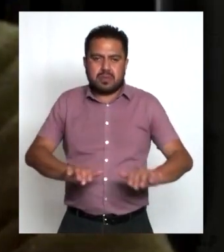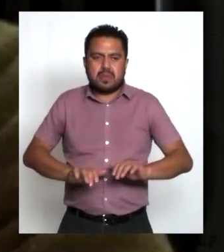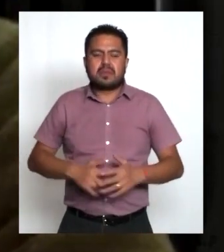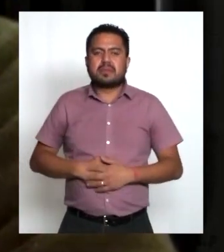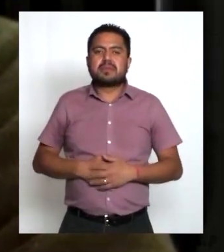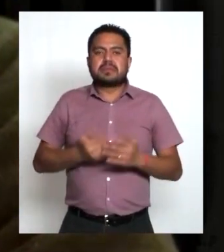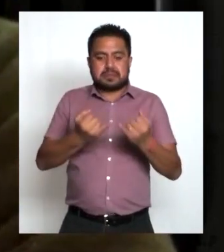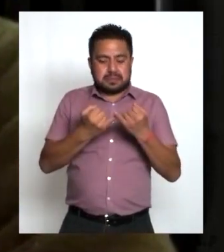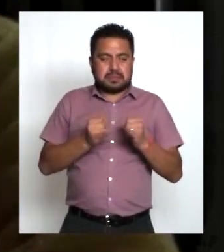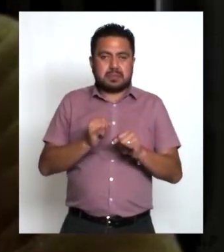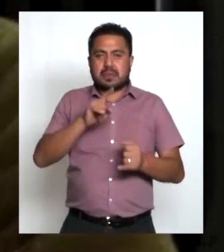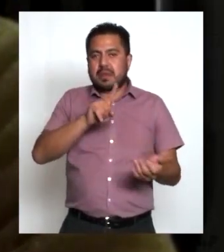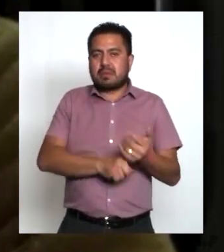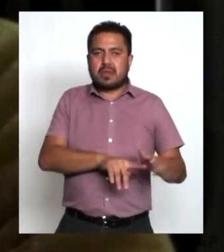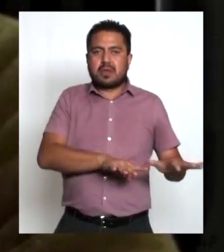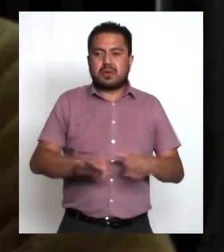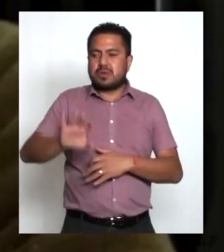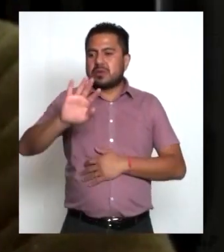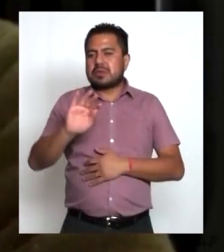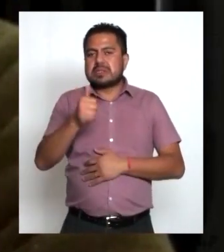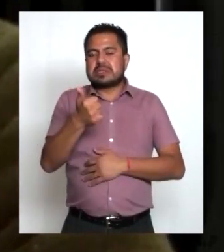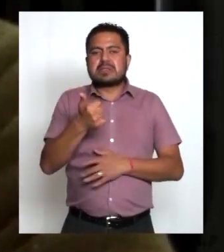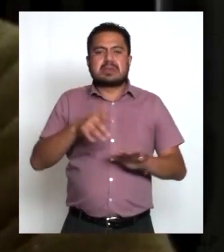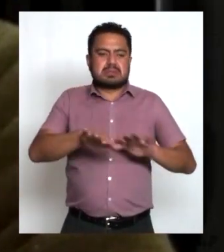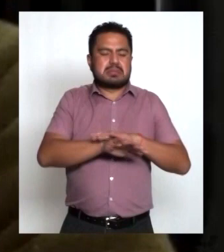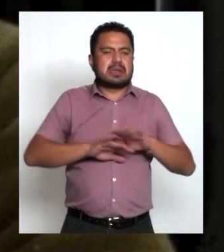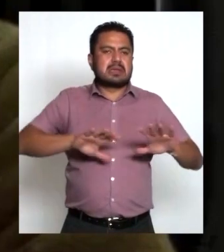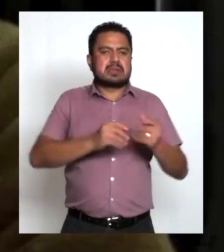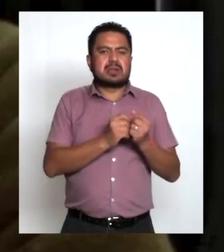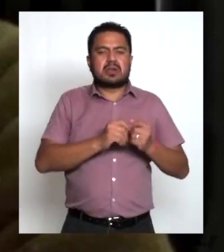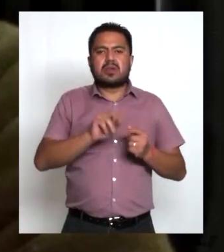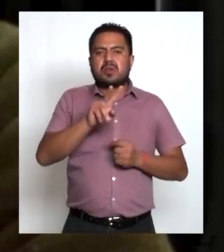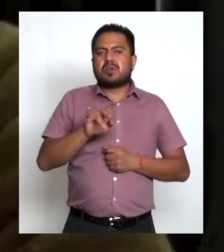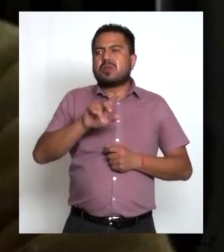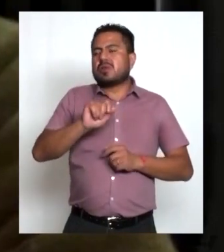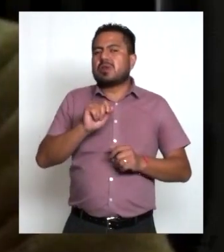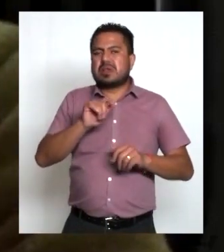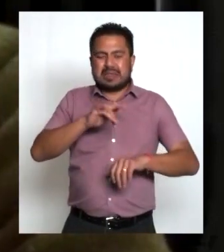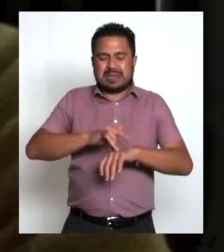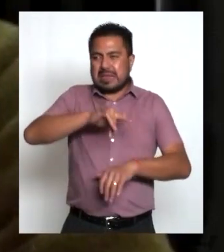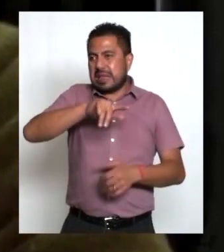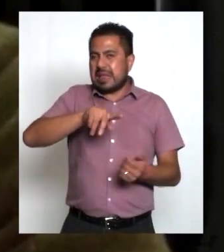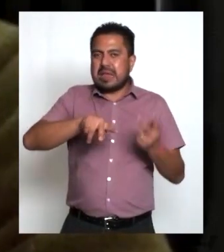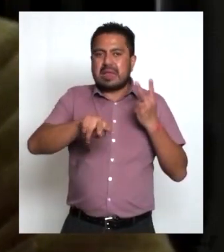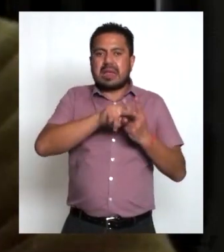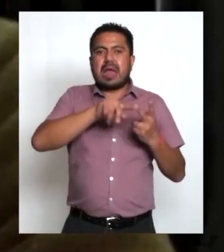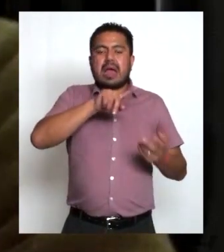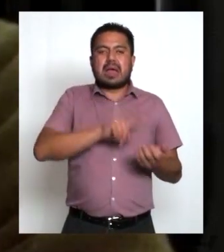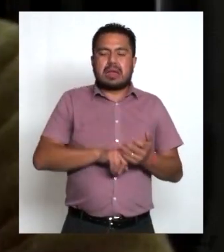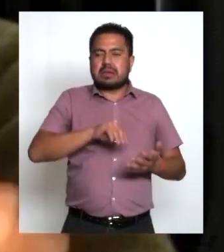Computer. Fue inaugurada en 1946, era básicamente de bulbos, diodos de cristal,